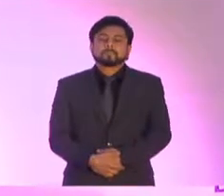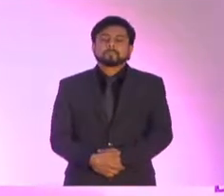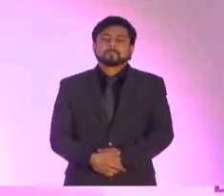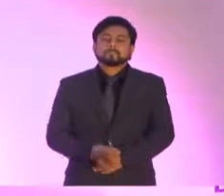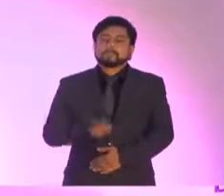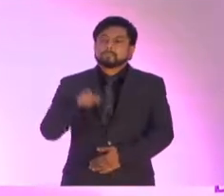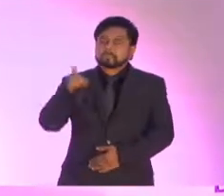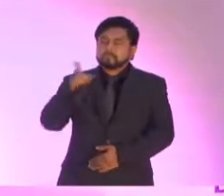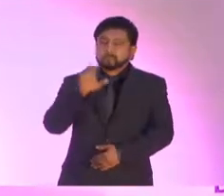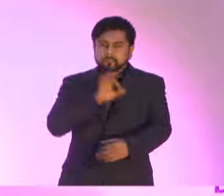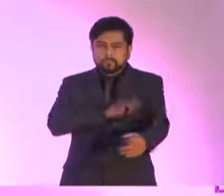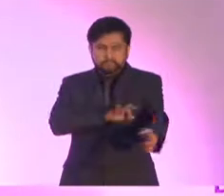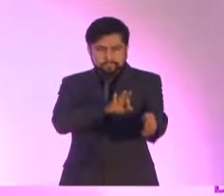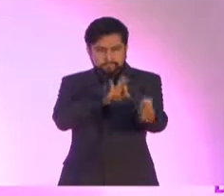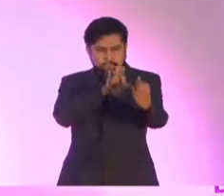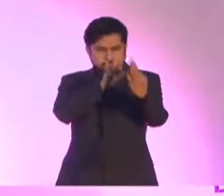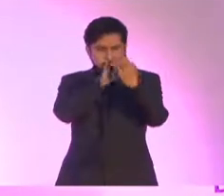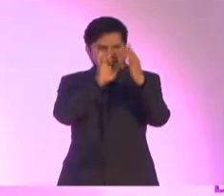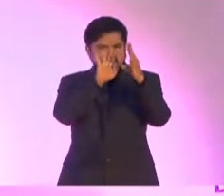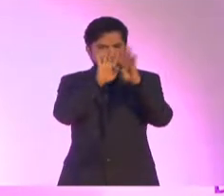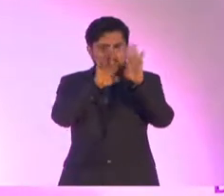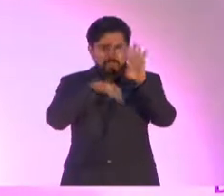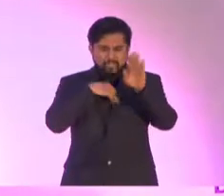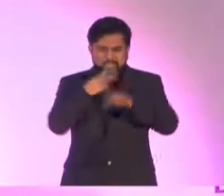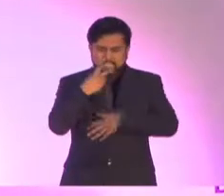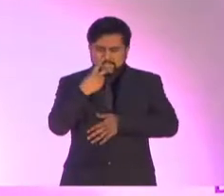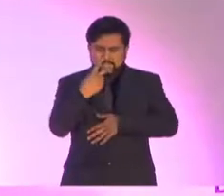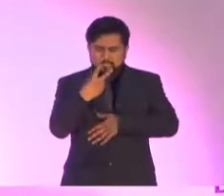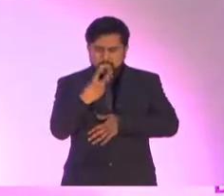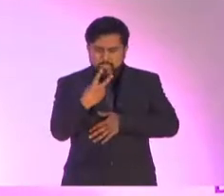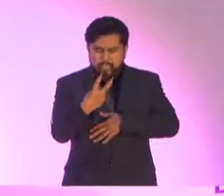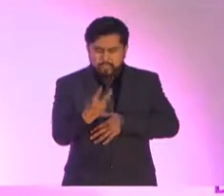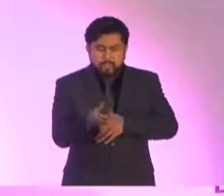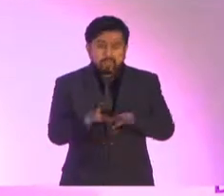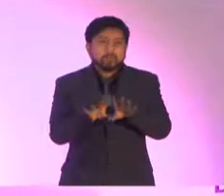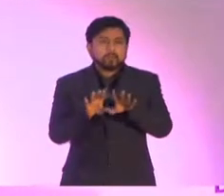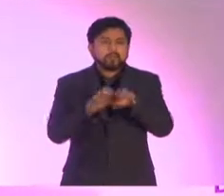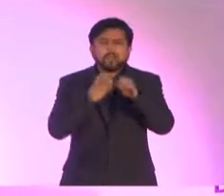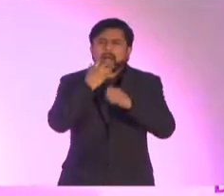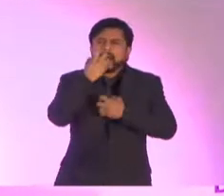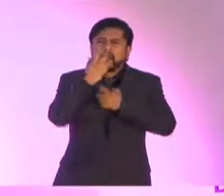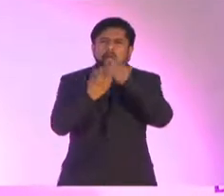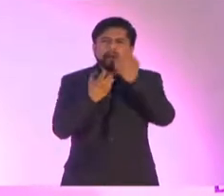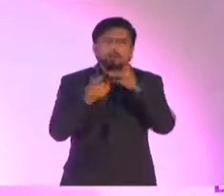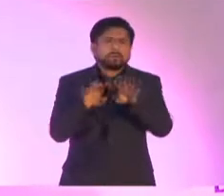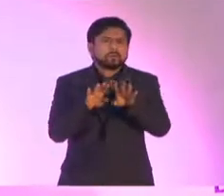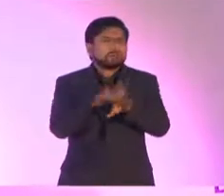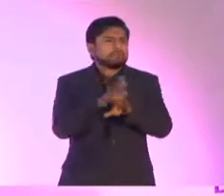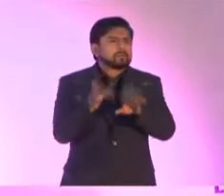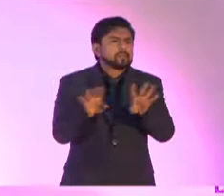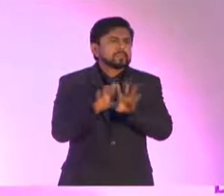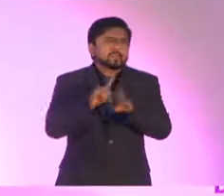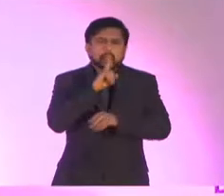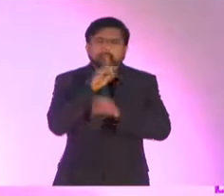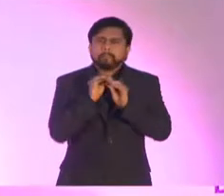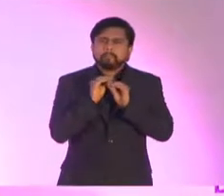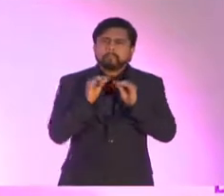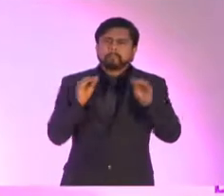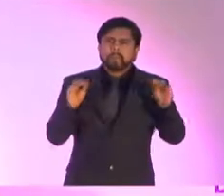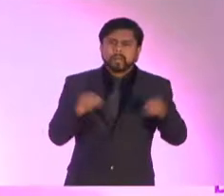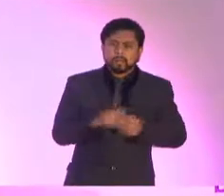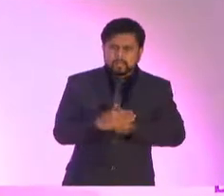Irte de frente, caer de bruces al acto, no prolongarlo porque arde sin juicio, sofoca cual frágil